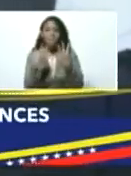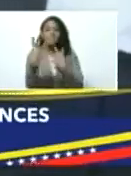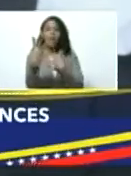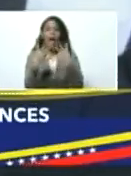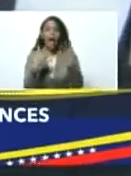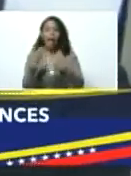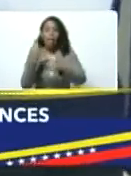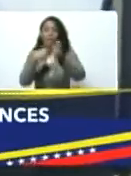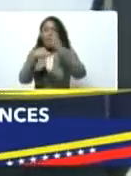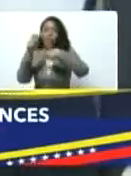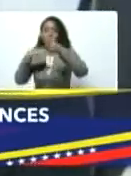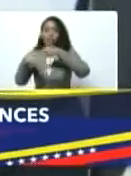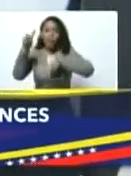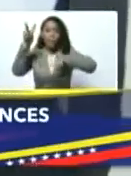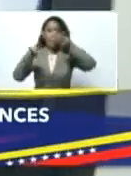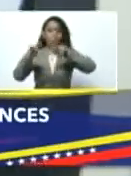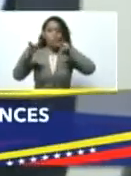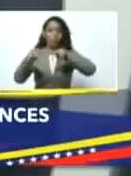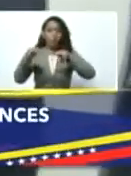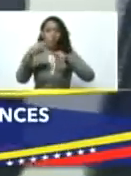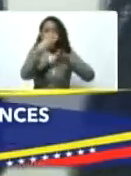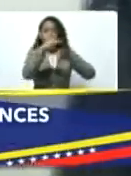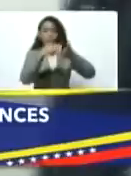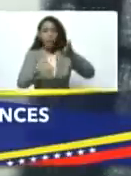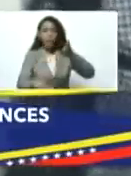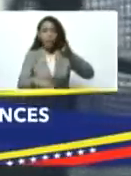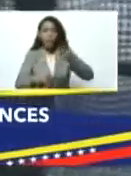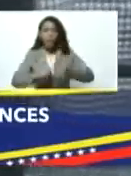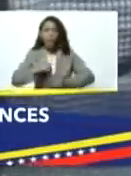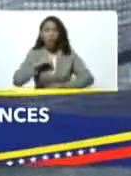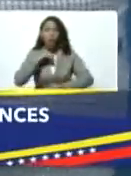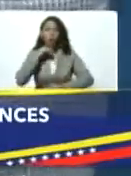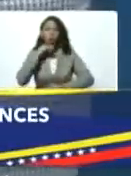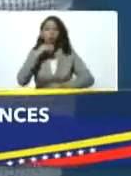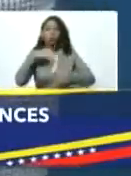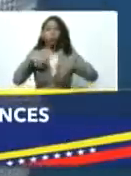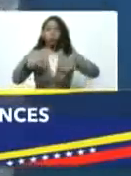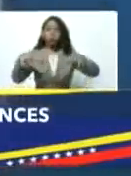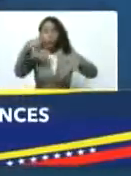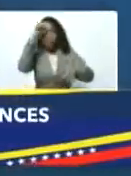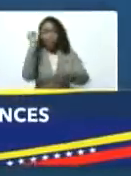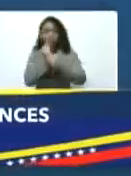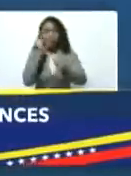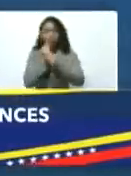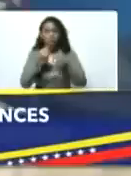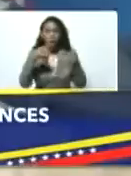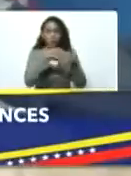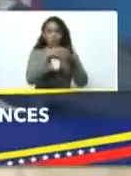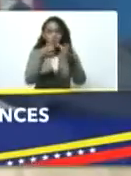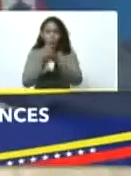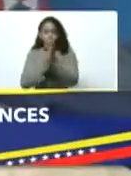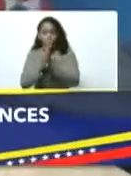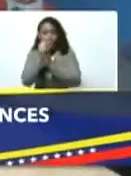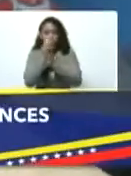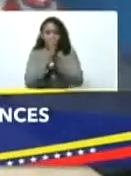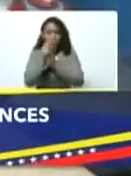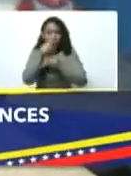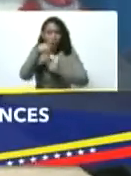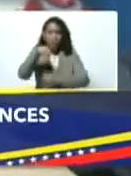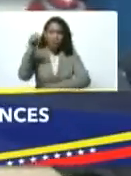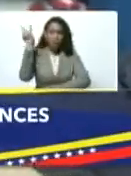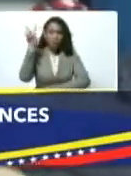venta y exposición del producto, de la riqueza, del trabajo, de los sectores de emprendimiento en